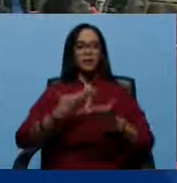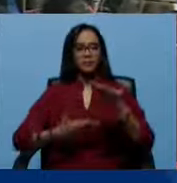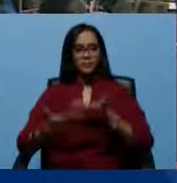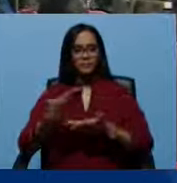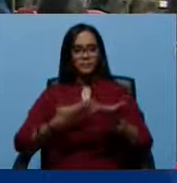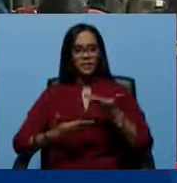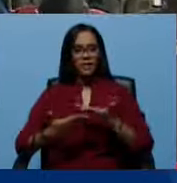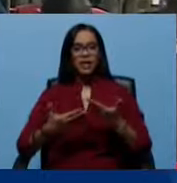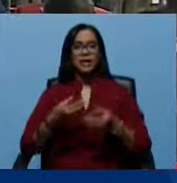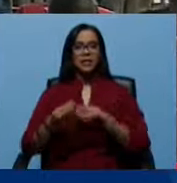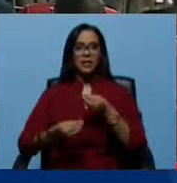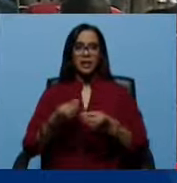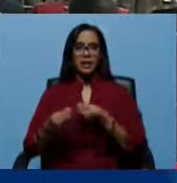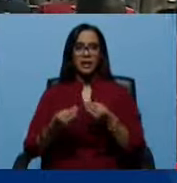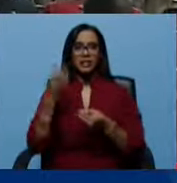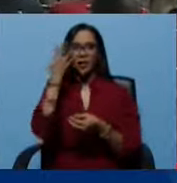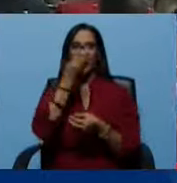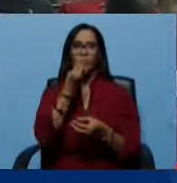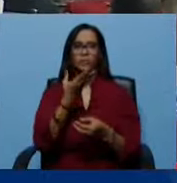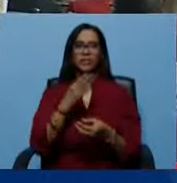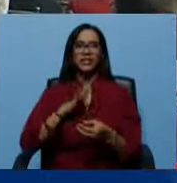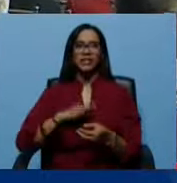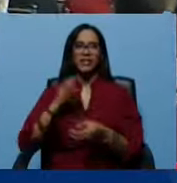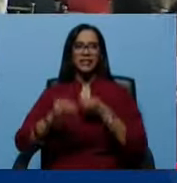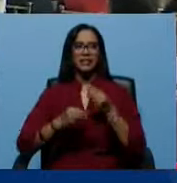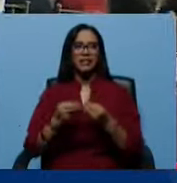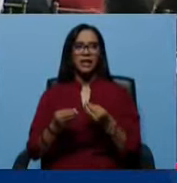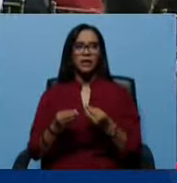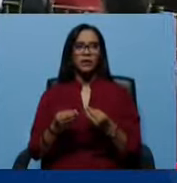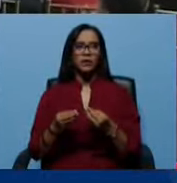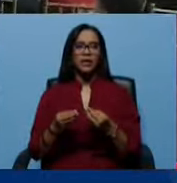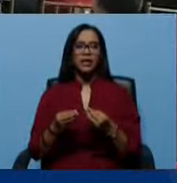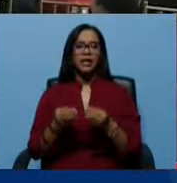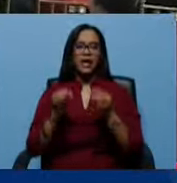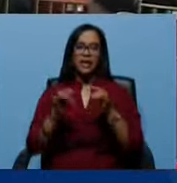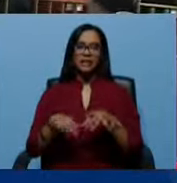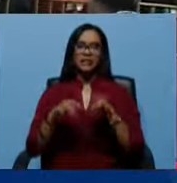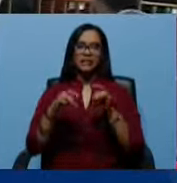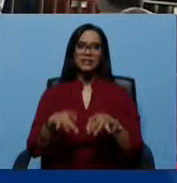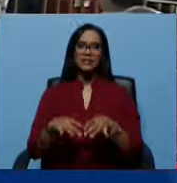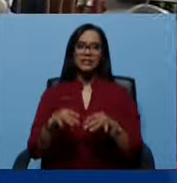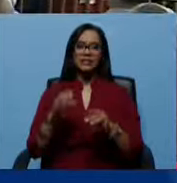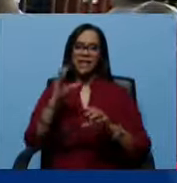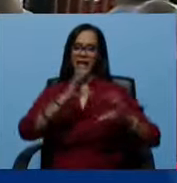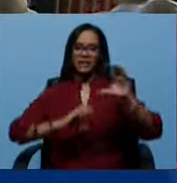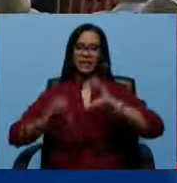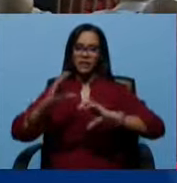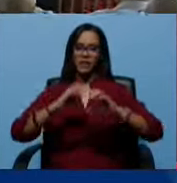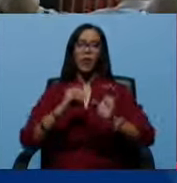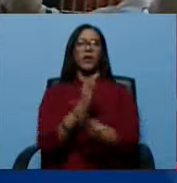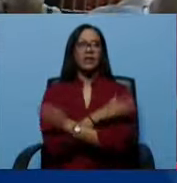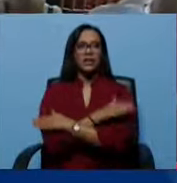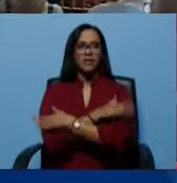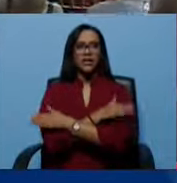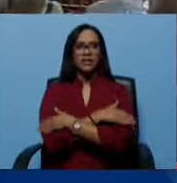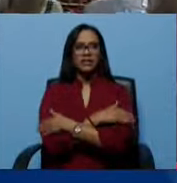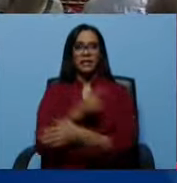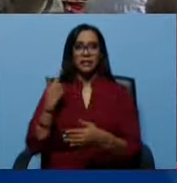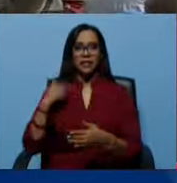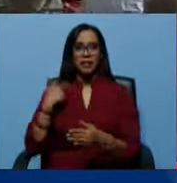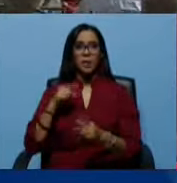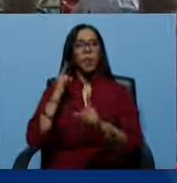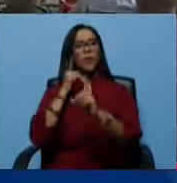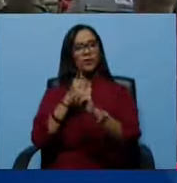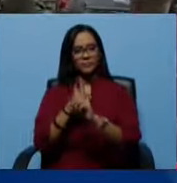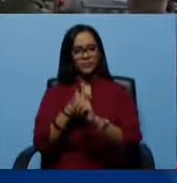y generar esta hermosura que se está generando, que es el semillero científico. Te felicito. Tenemos una meta que